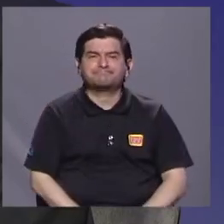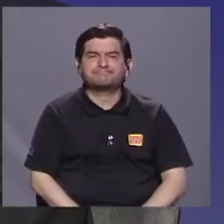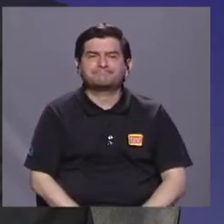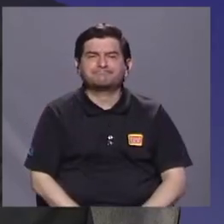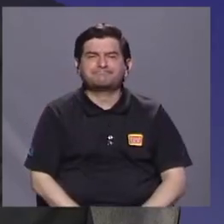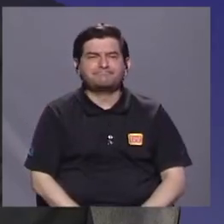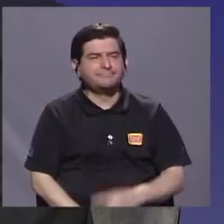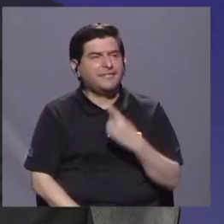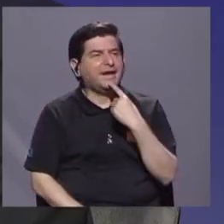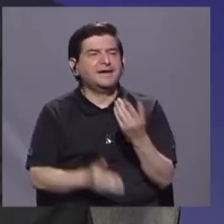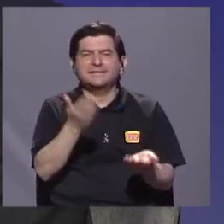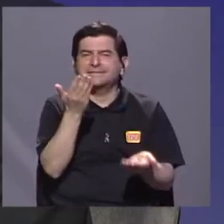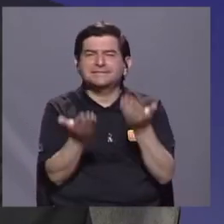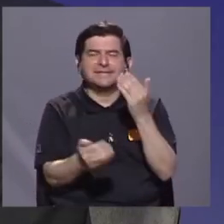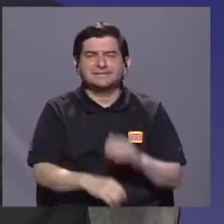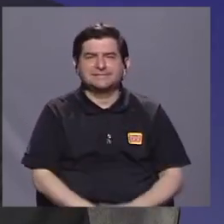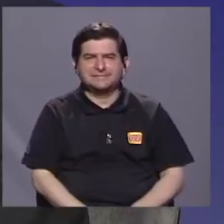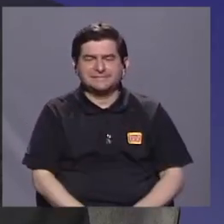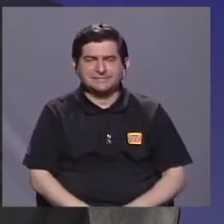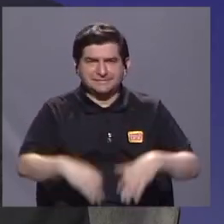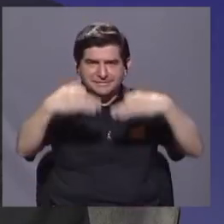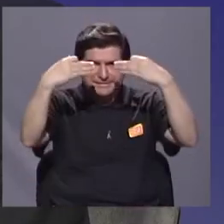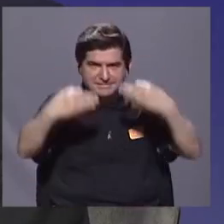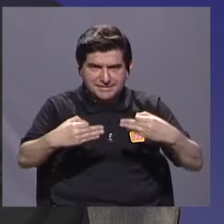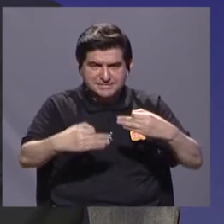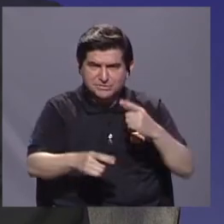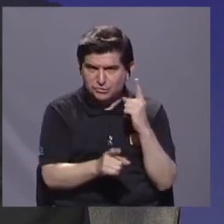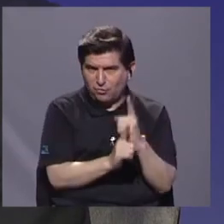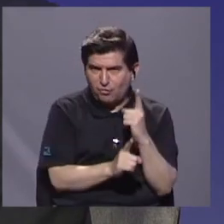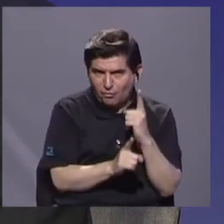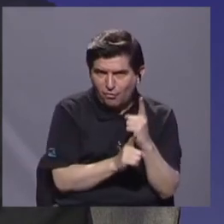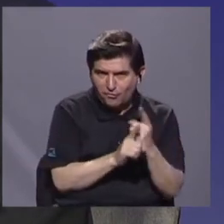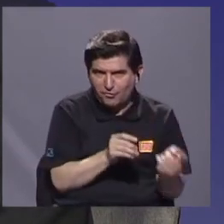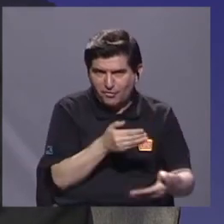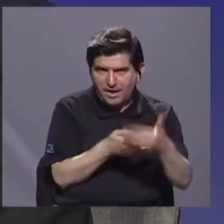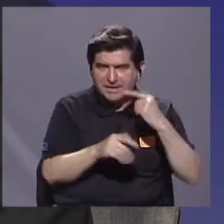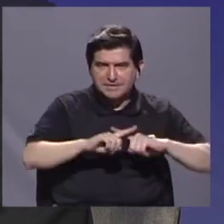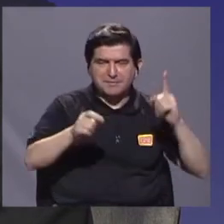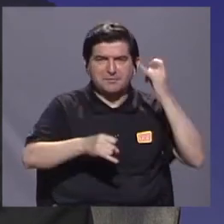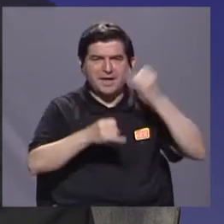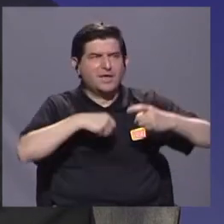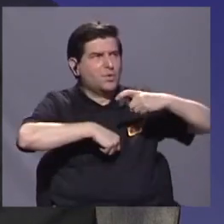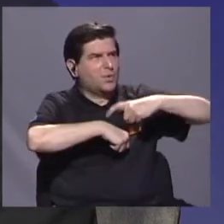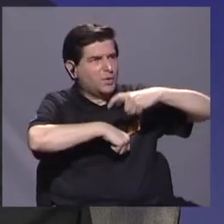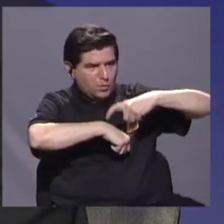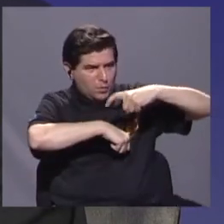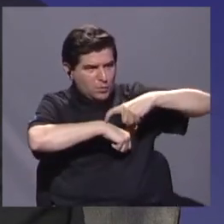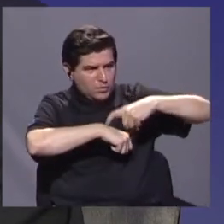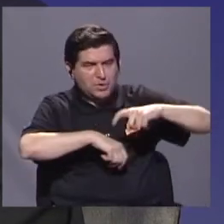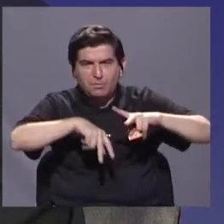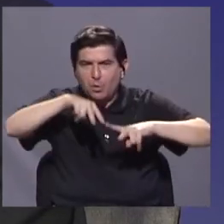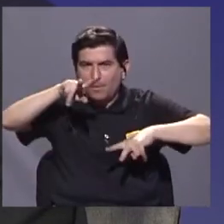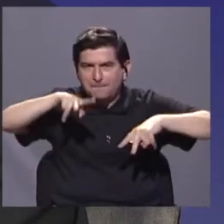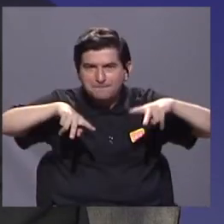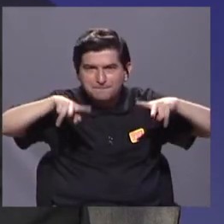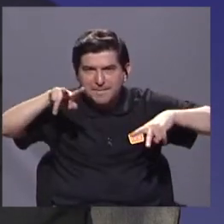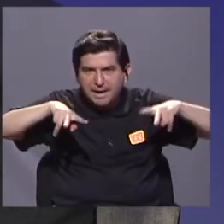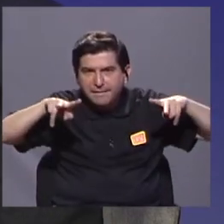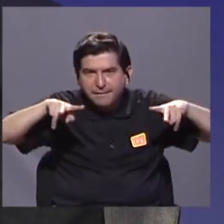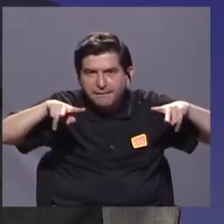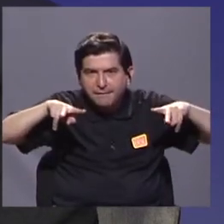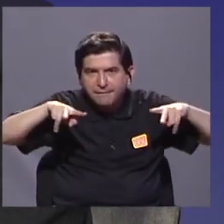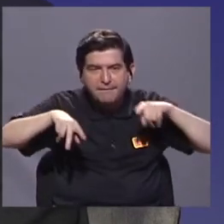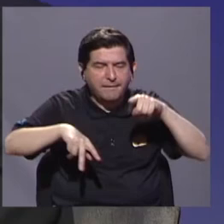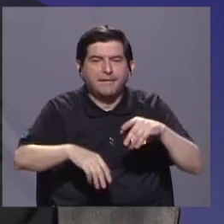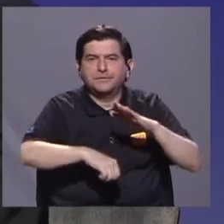Podríamos decir que las medidas que se habían tomado eran correctas, pero que últimamente variaron y eso